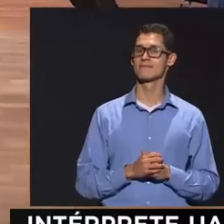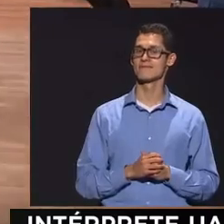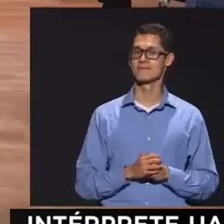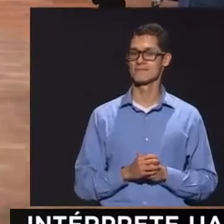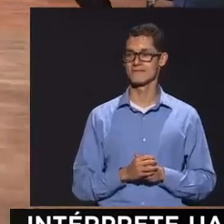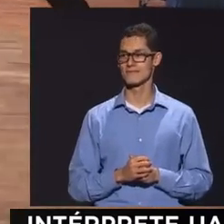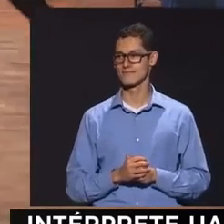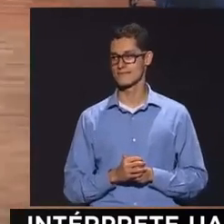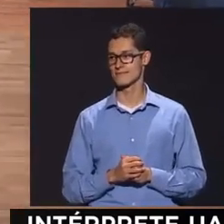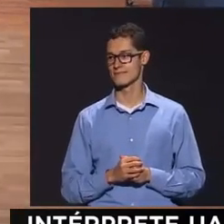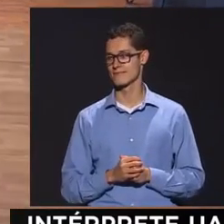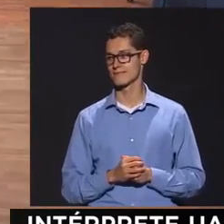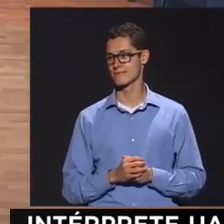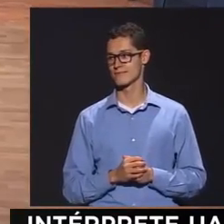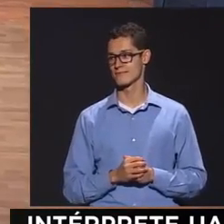ah